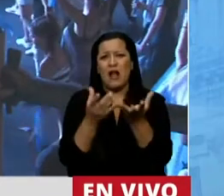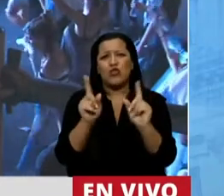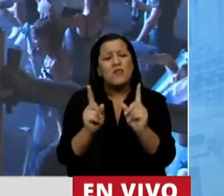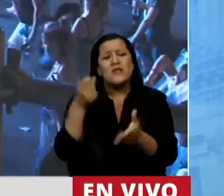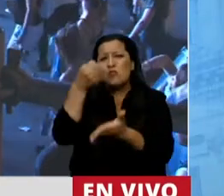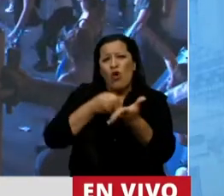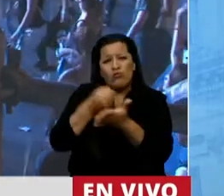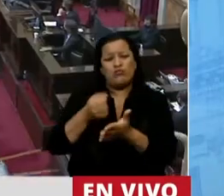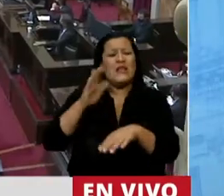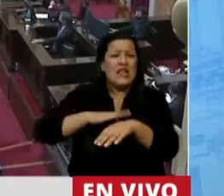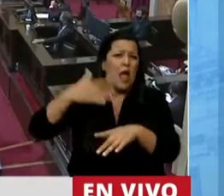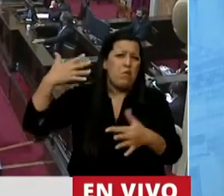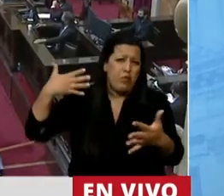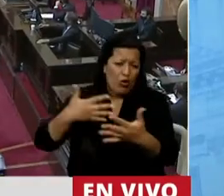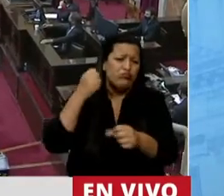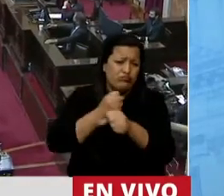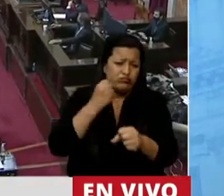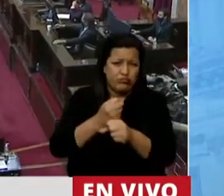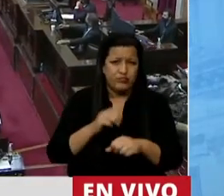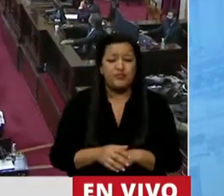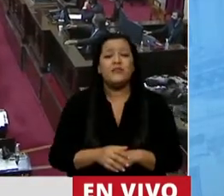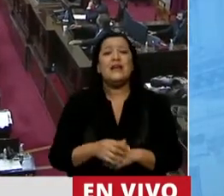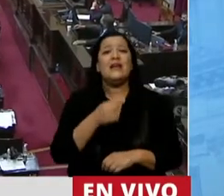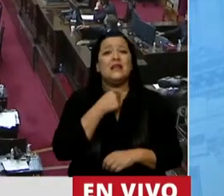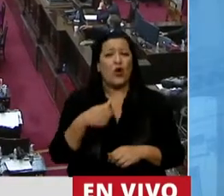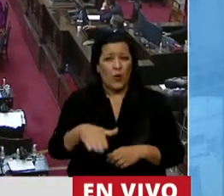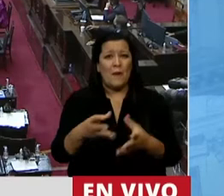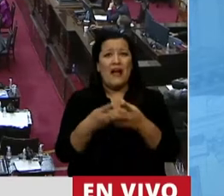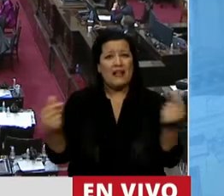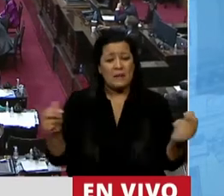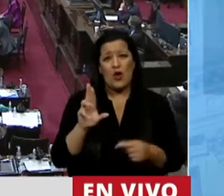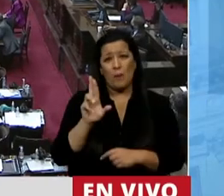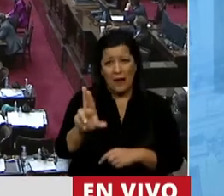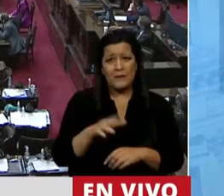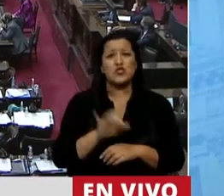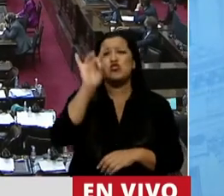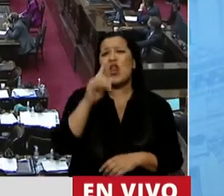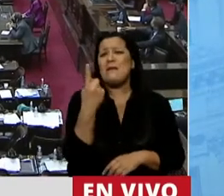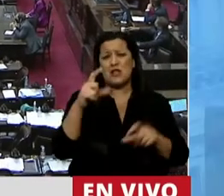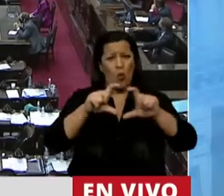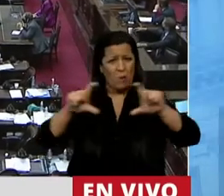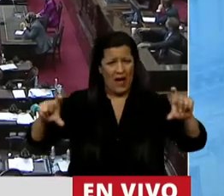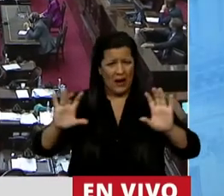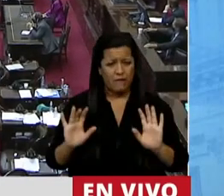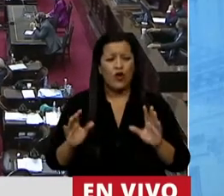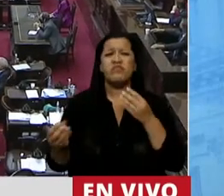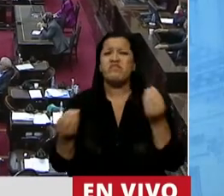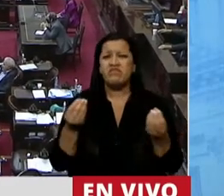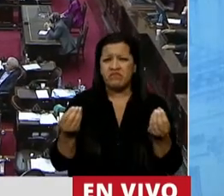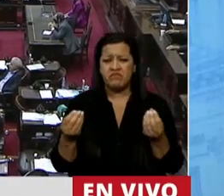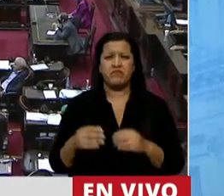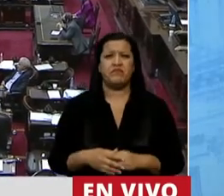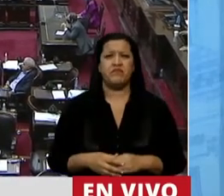venimos peleando hace tiempo. Quiero terminar, si me permite, señor presidente, un solo párrafo con